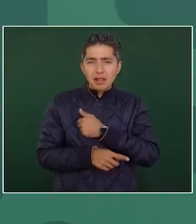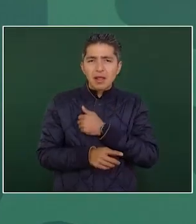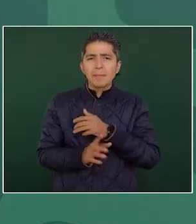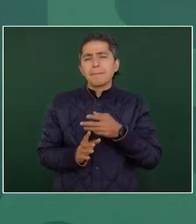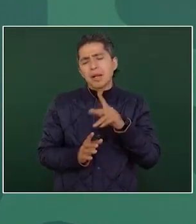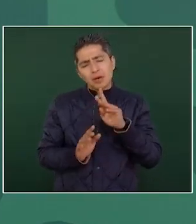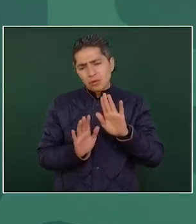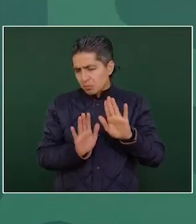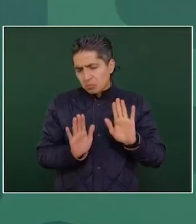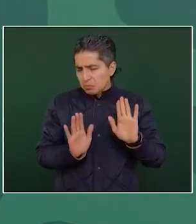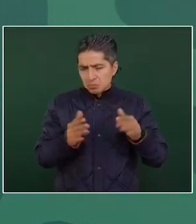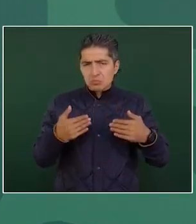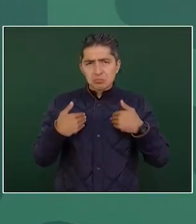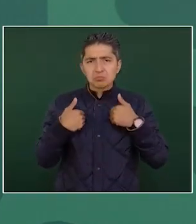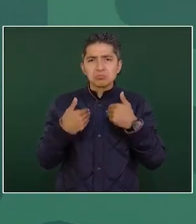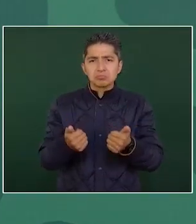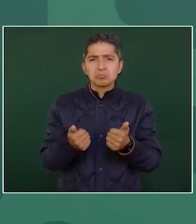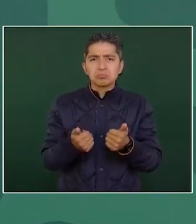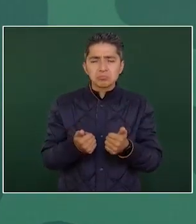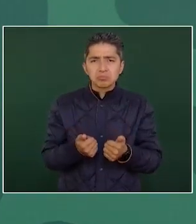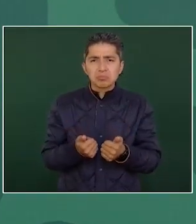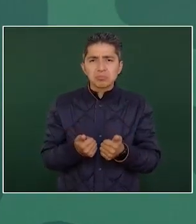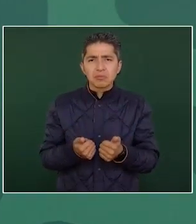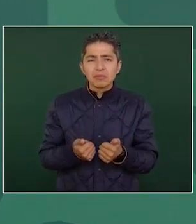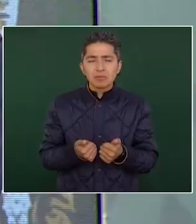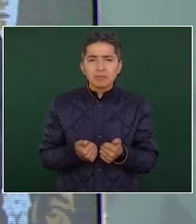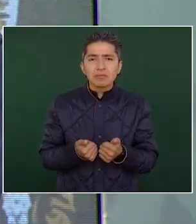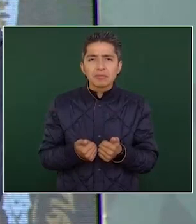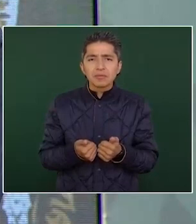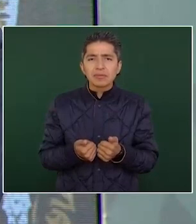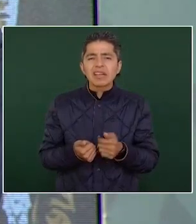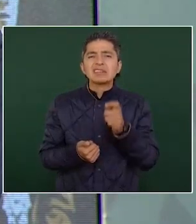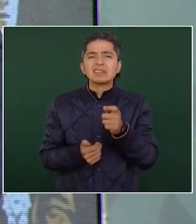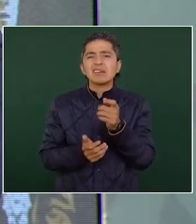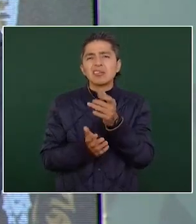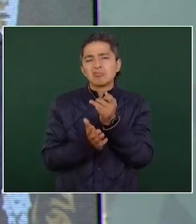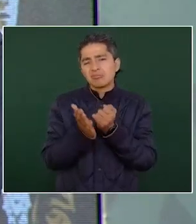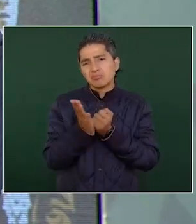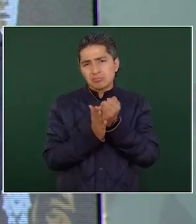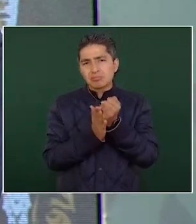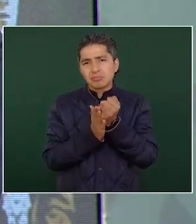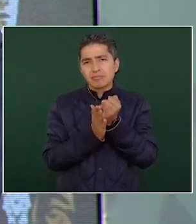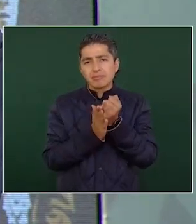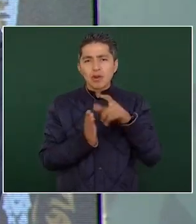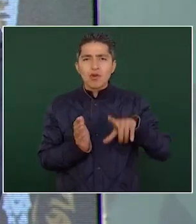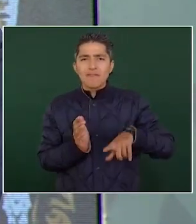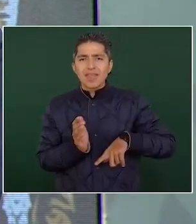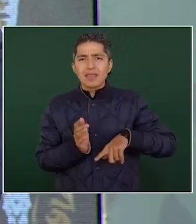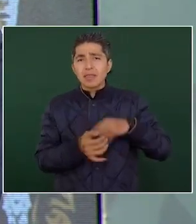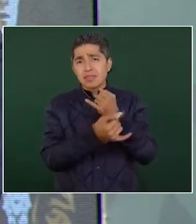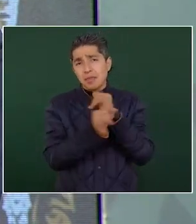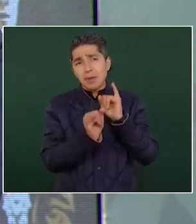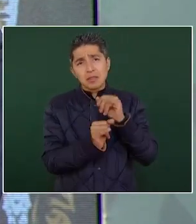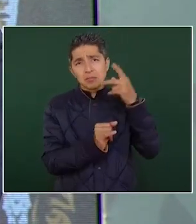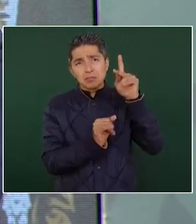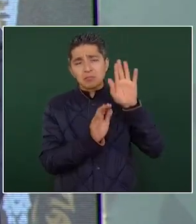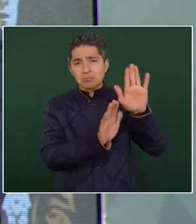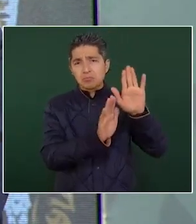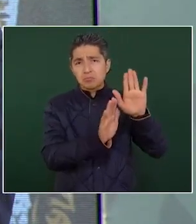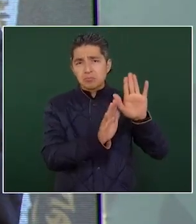entendemos que pues es una decisión de un gobierno independiente,